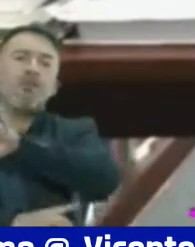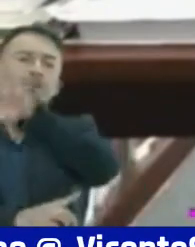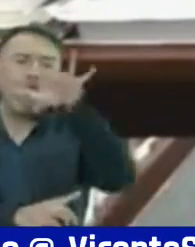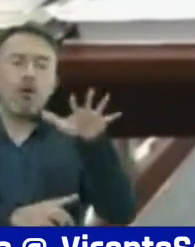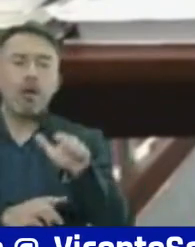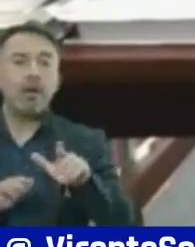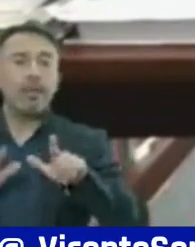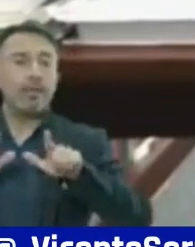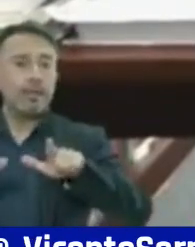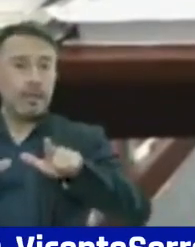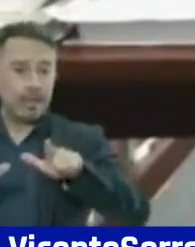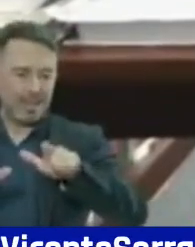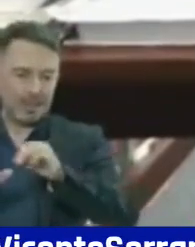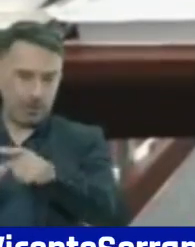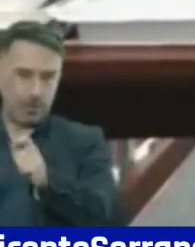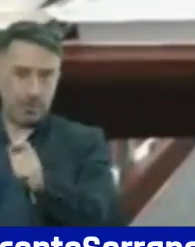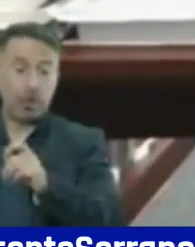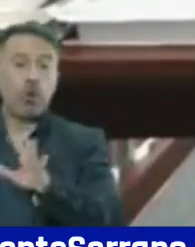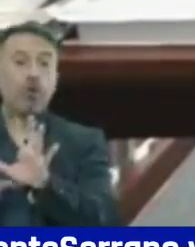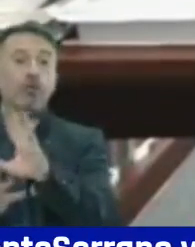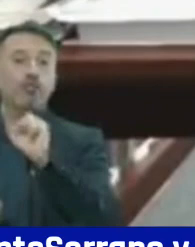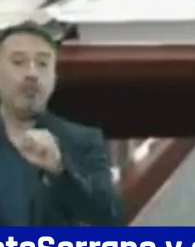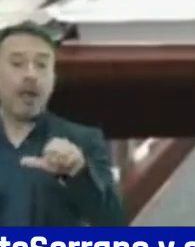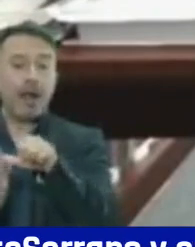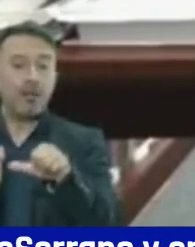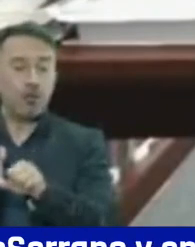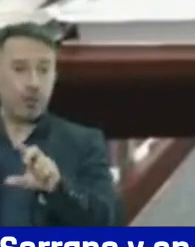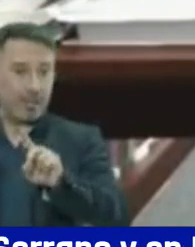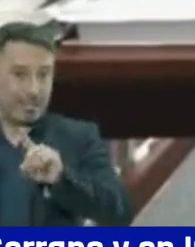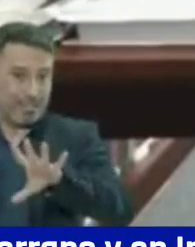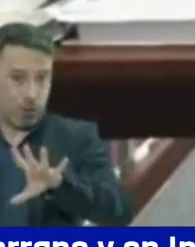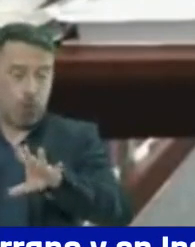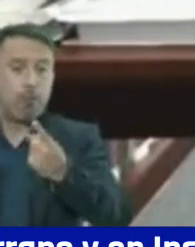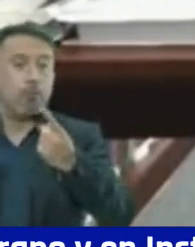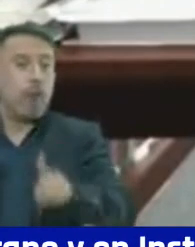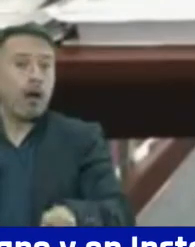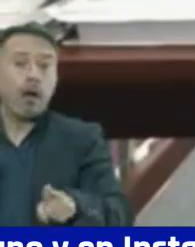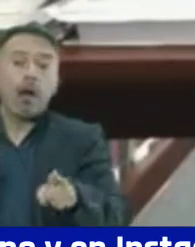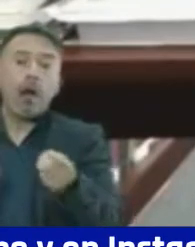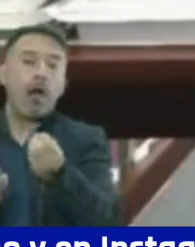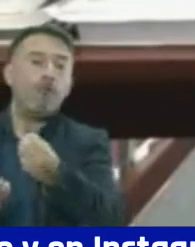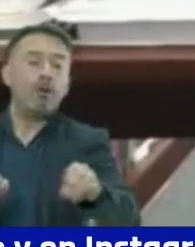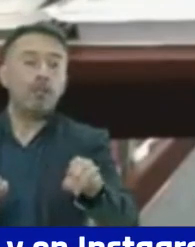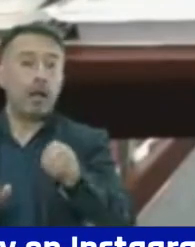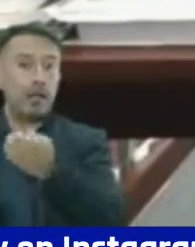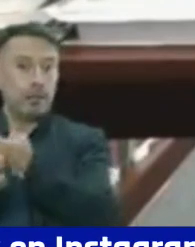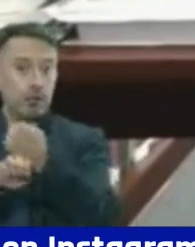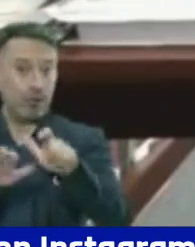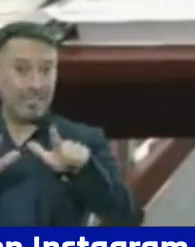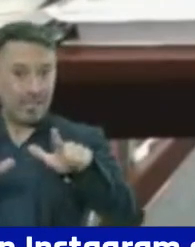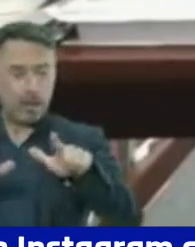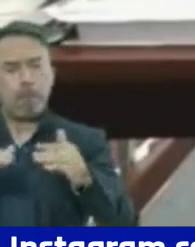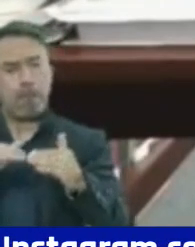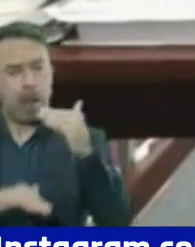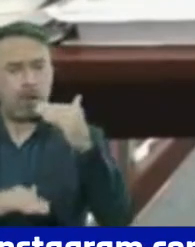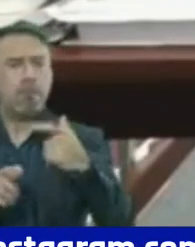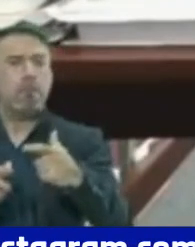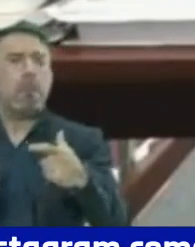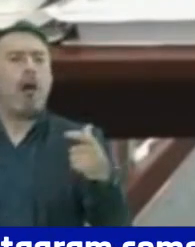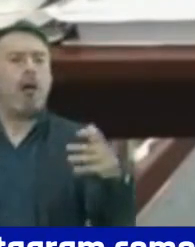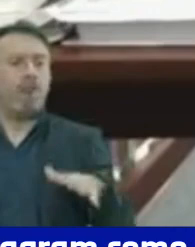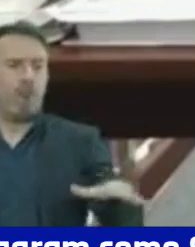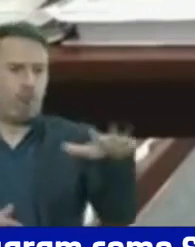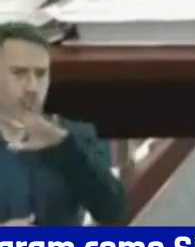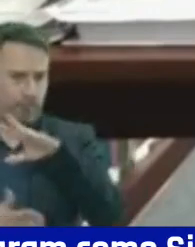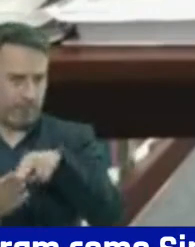las 17 que establece el artículo 35 constitucional. El informe, como ya detalló el secretario ejecutivo,